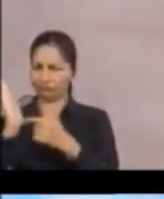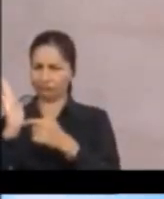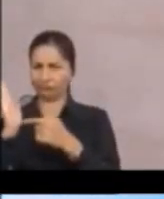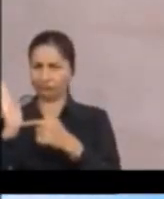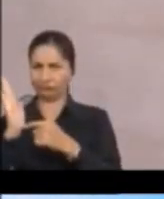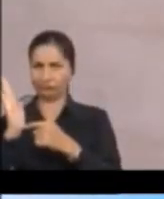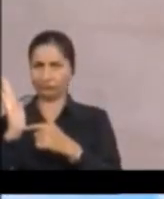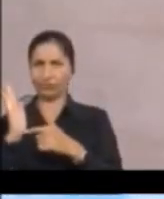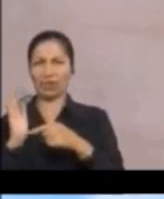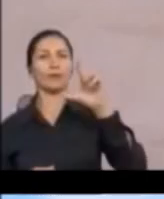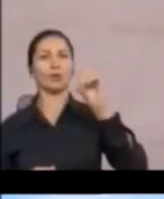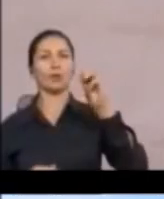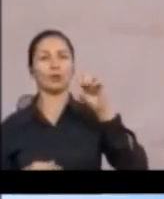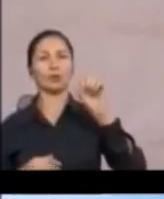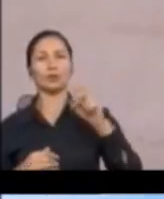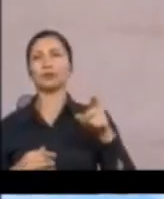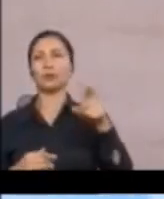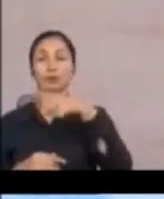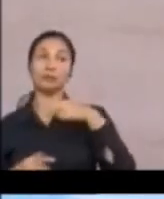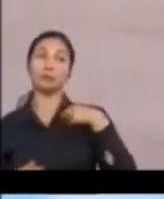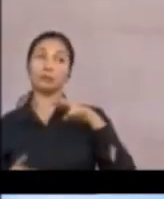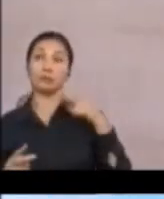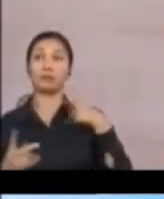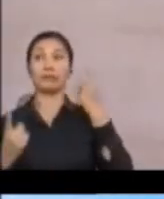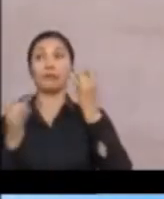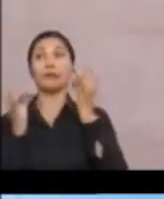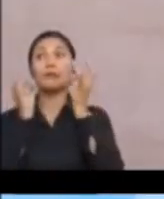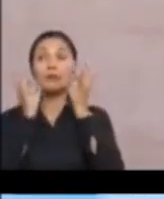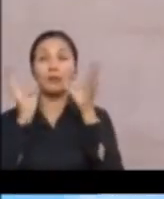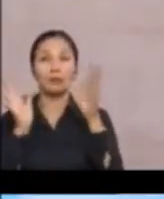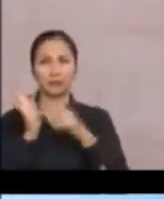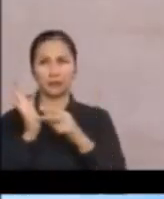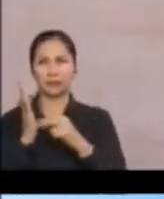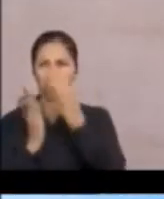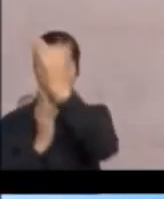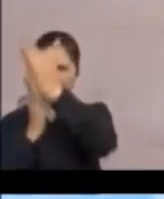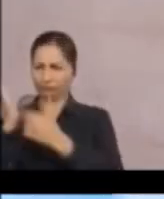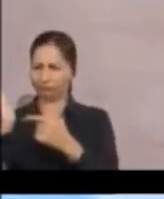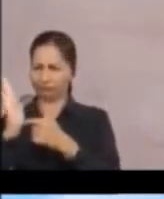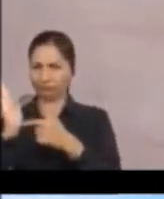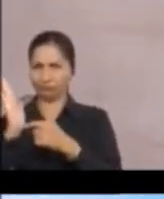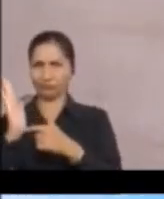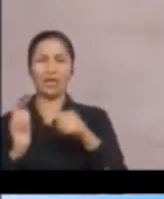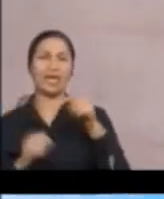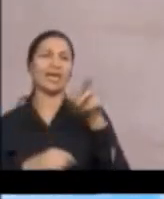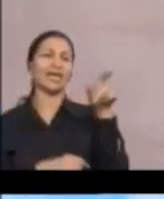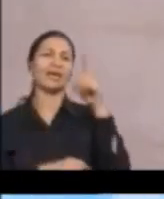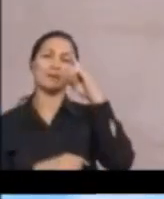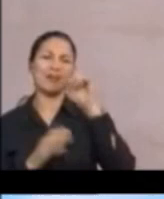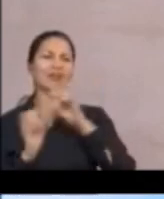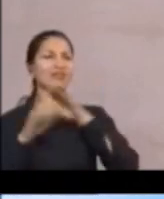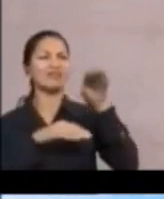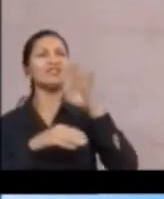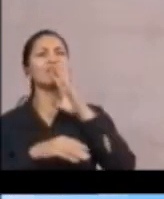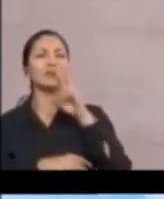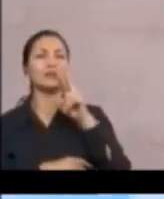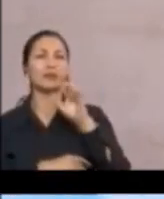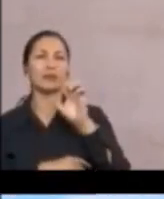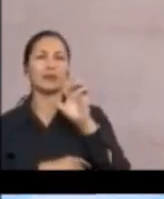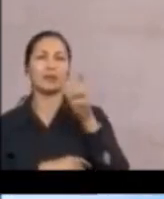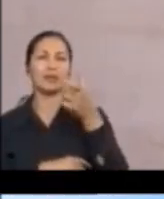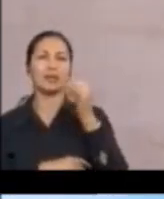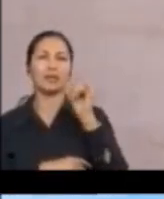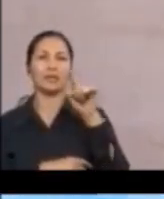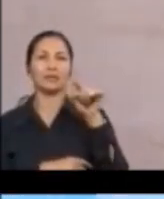Mire, presidente, yo encuentro de suma gravedad este cheque en blanco a la registraduría, diciendo que todos los recursos que quiera